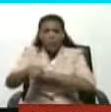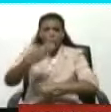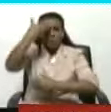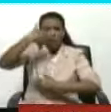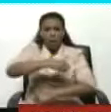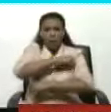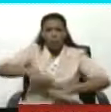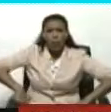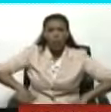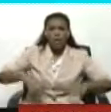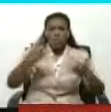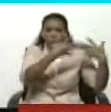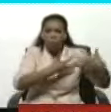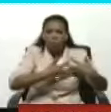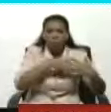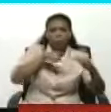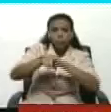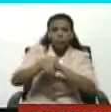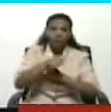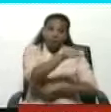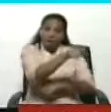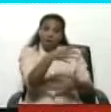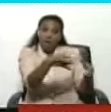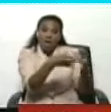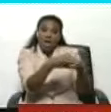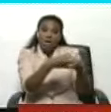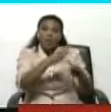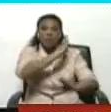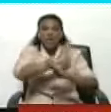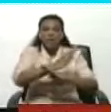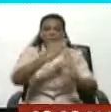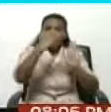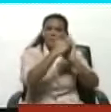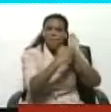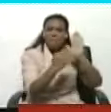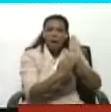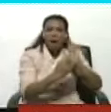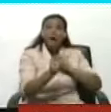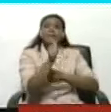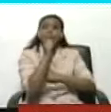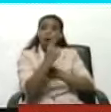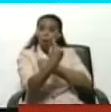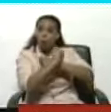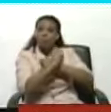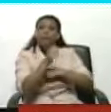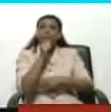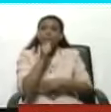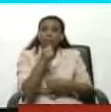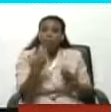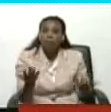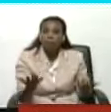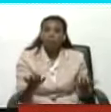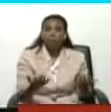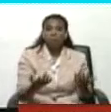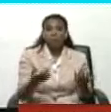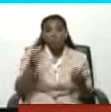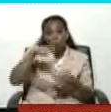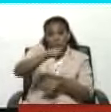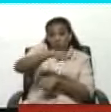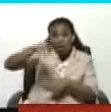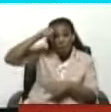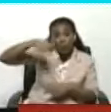Ellos pidieron la invasión. Pidieron todas las sanciones criminales. ¿Contra quién pidieron las sanciones? Contra